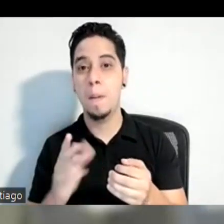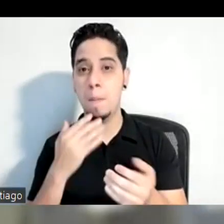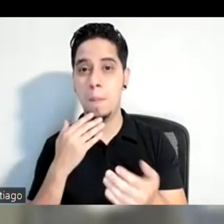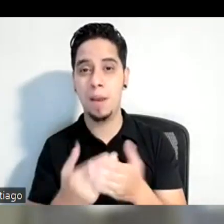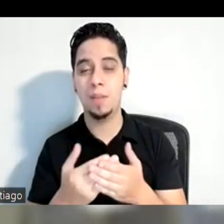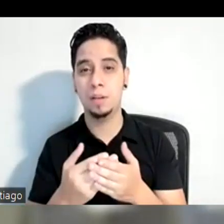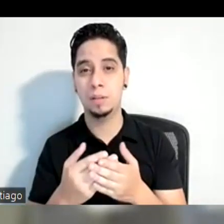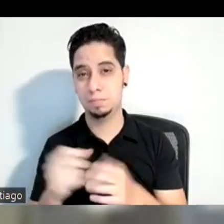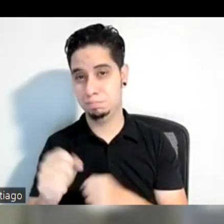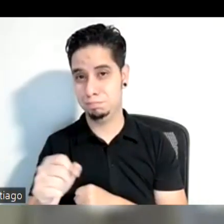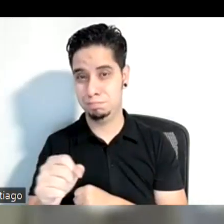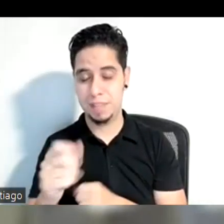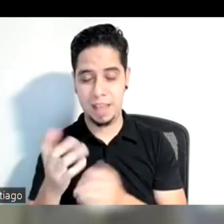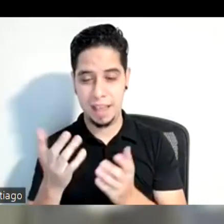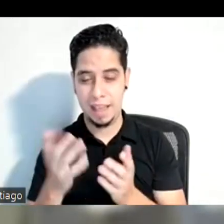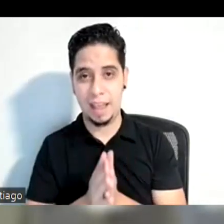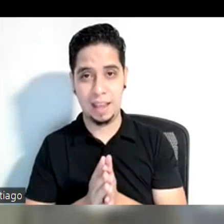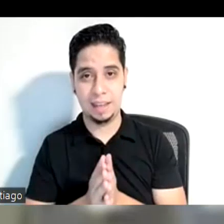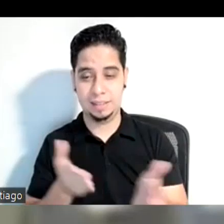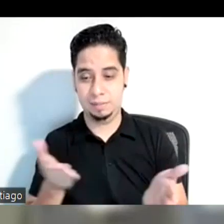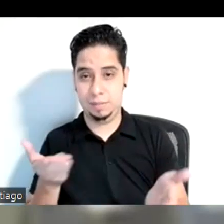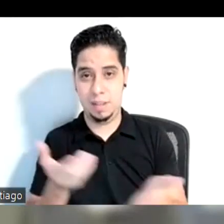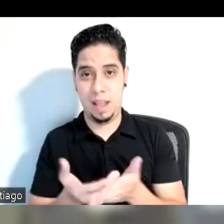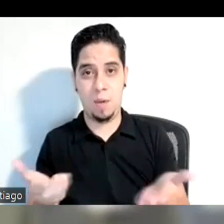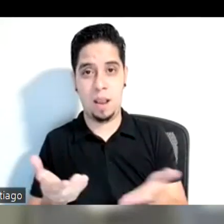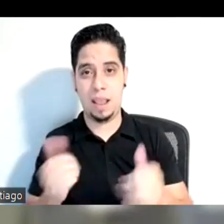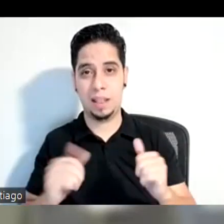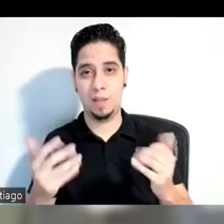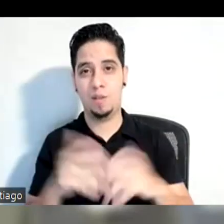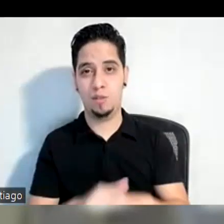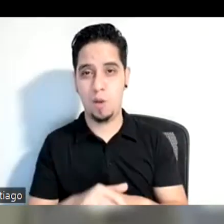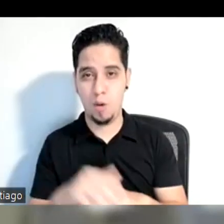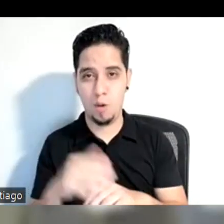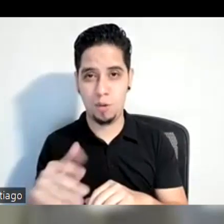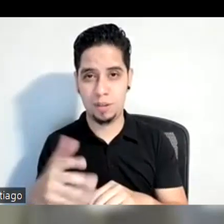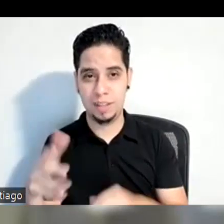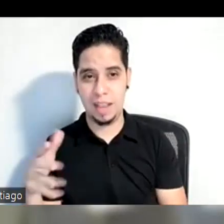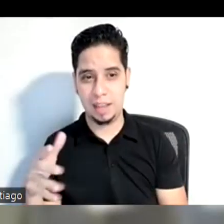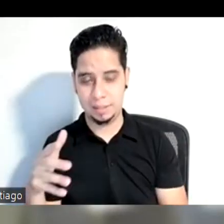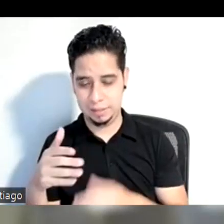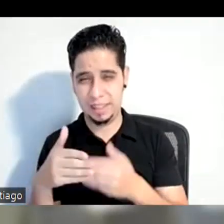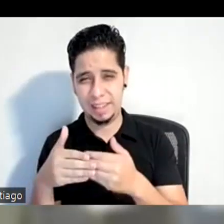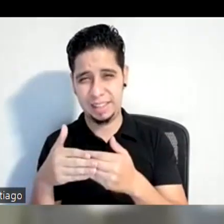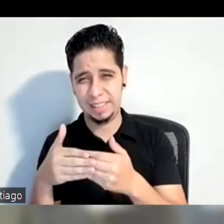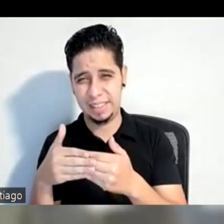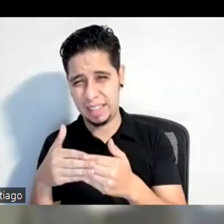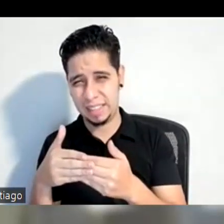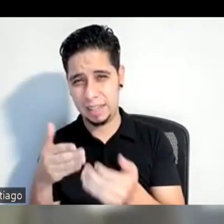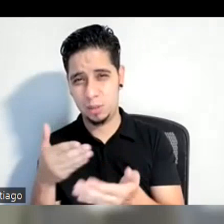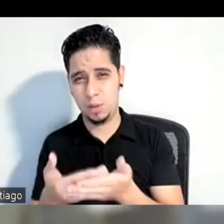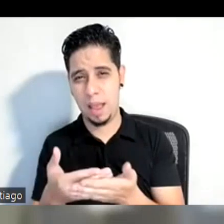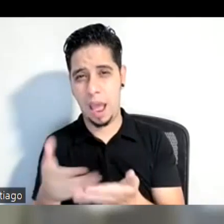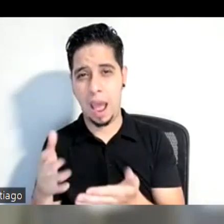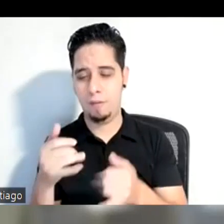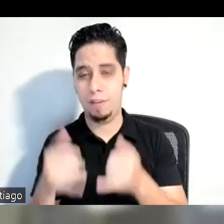sí, porque pues aquí estamos en Artefusión. Ya, mira. Ya casi llegando a final del año,